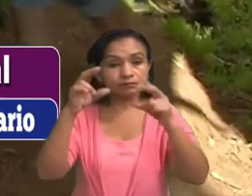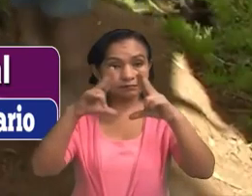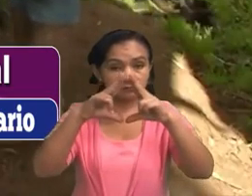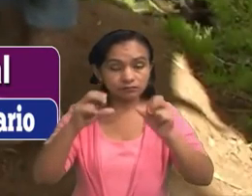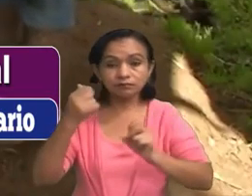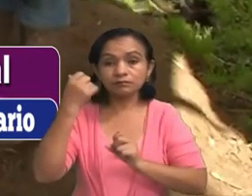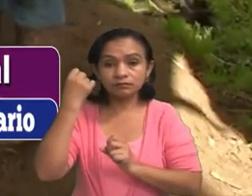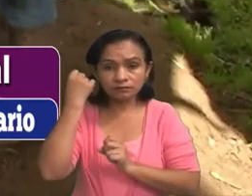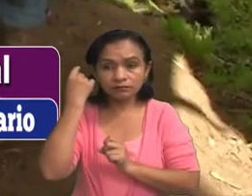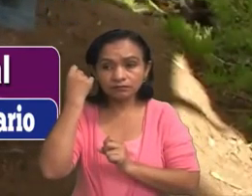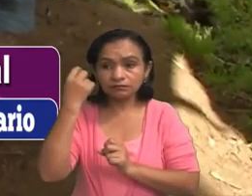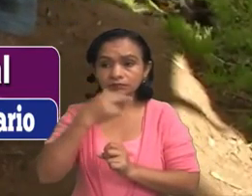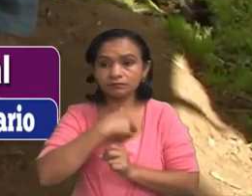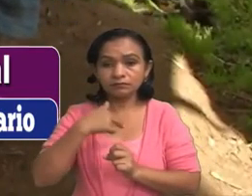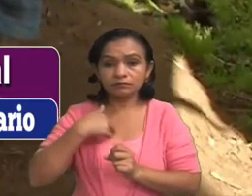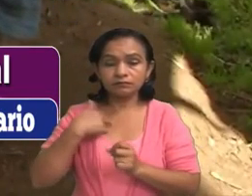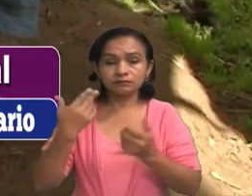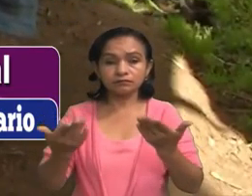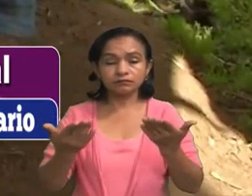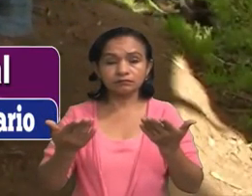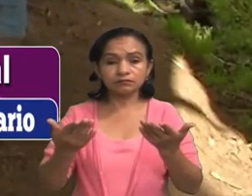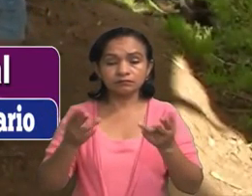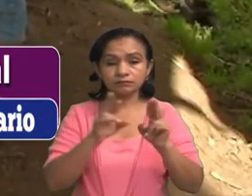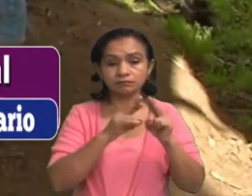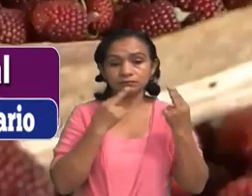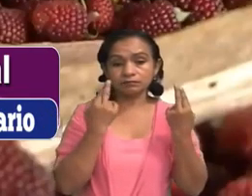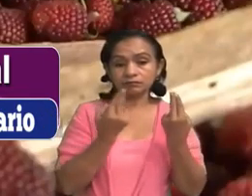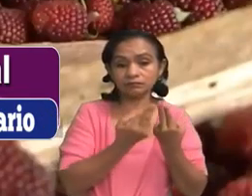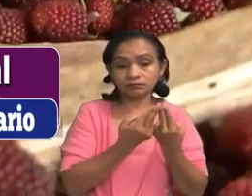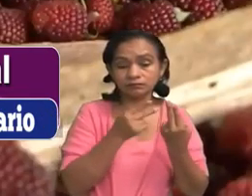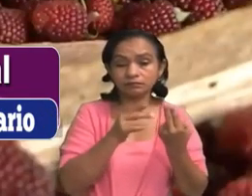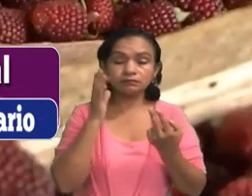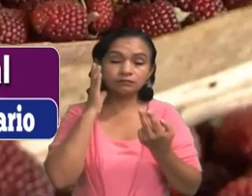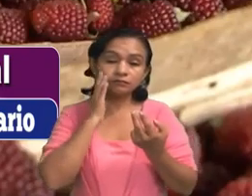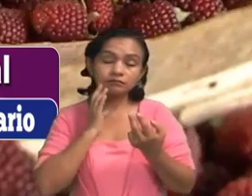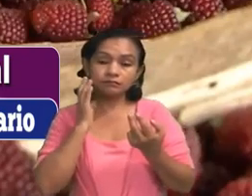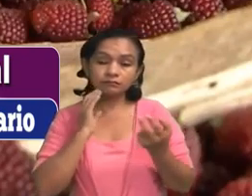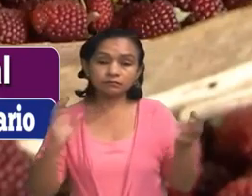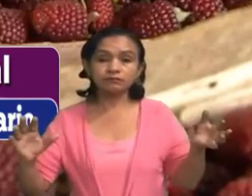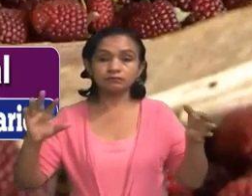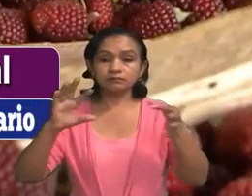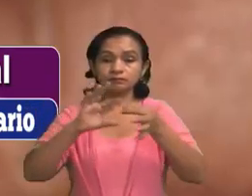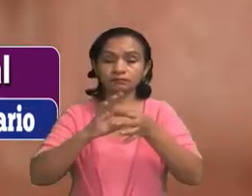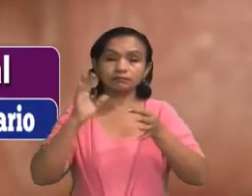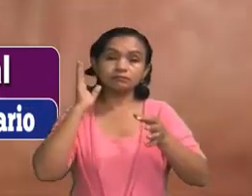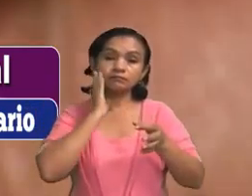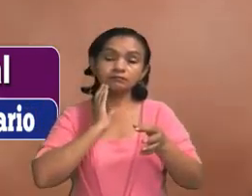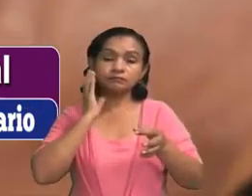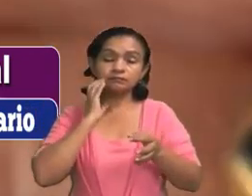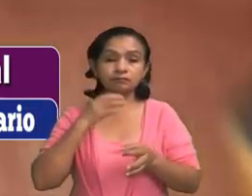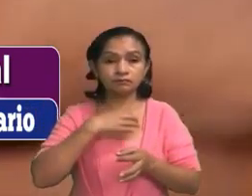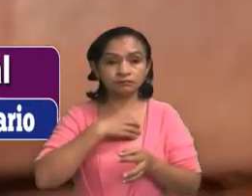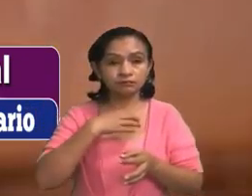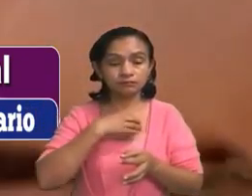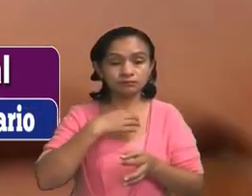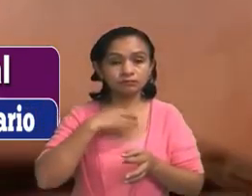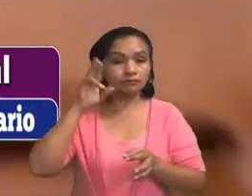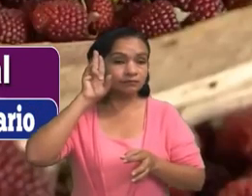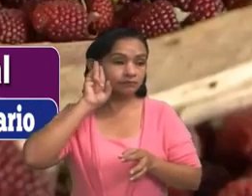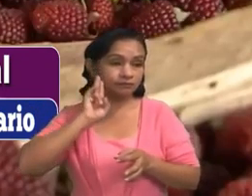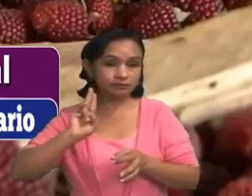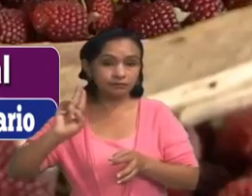la dinámica que se da entre el encuentro, la academia y esa experiencia, pero también a partir de la experiencia misma de las